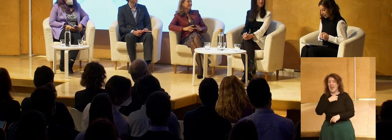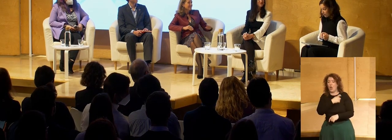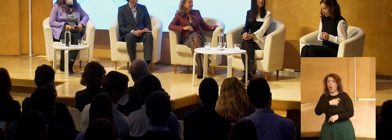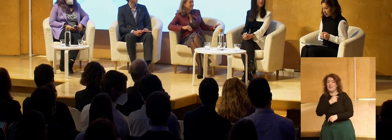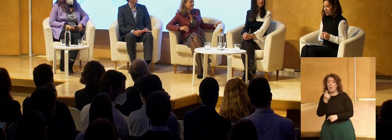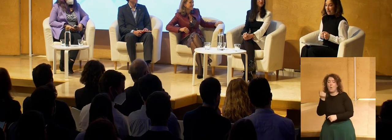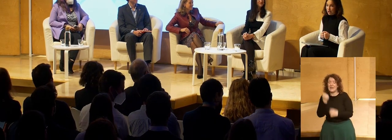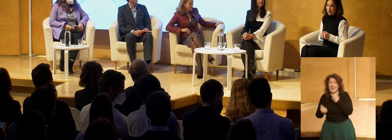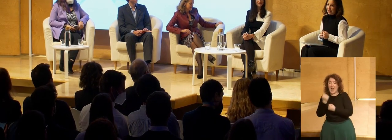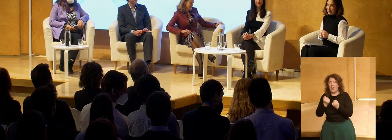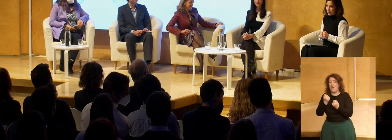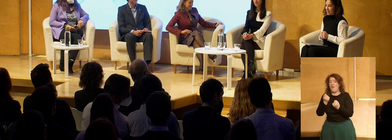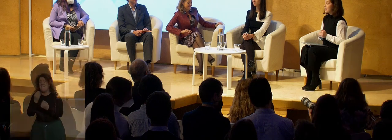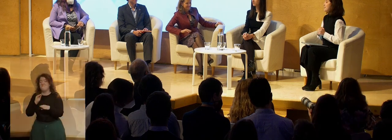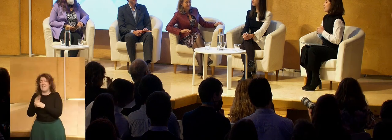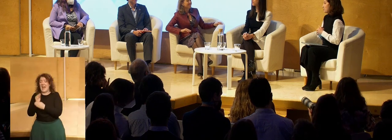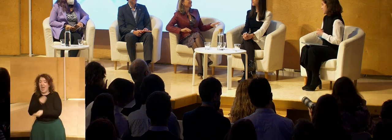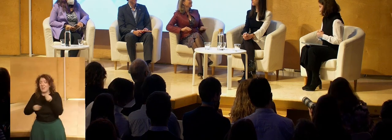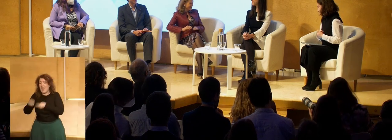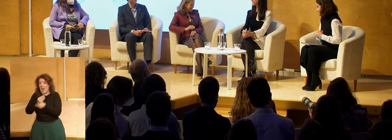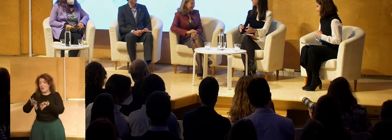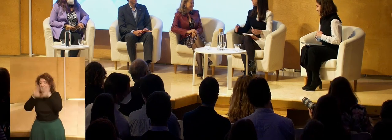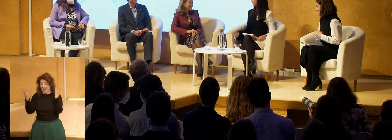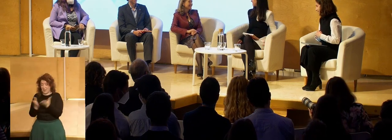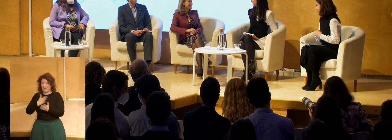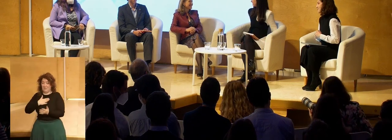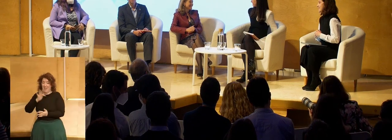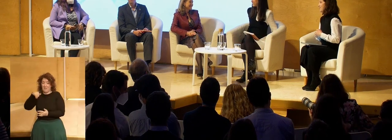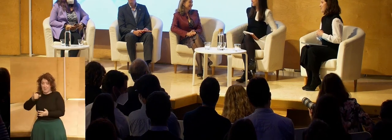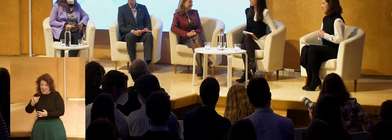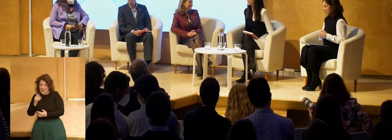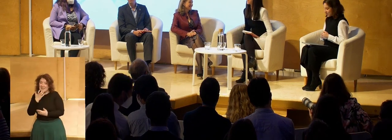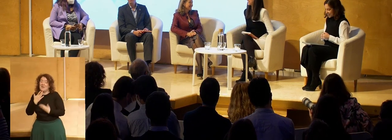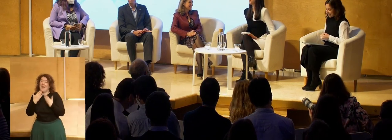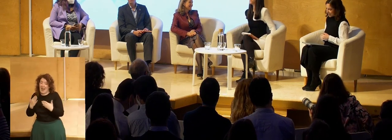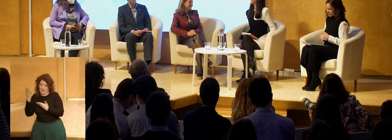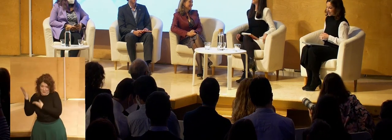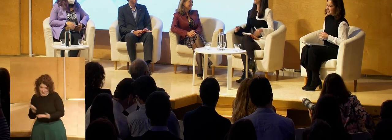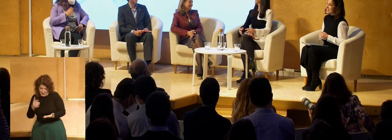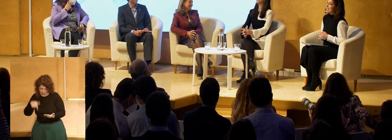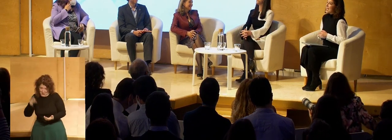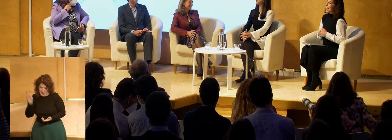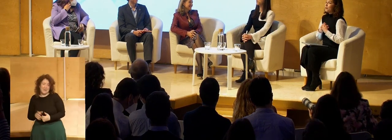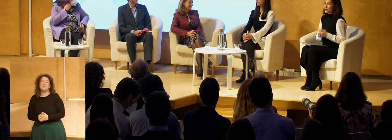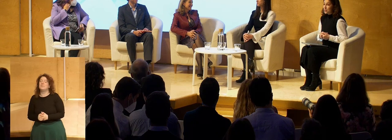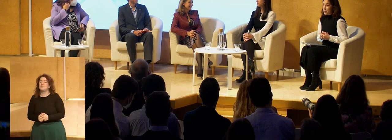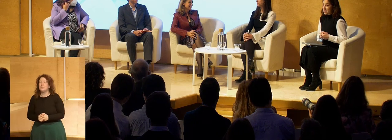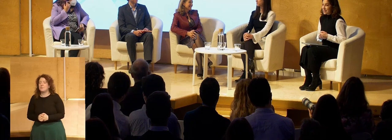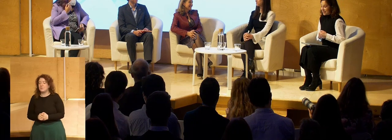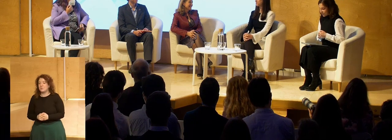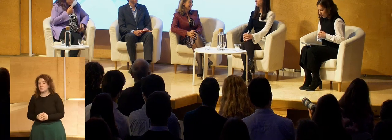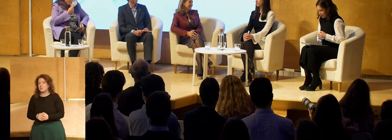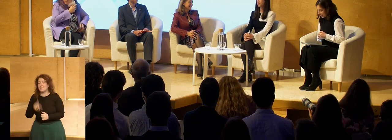Monetario y Financiero Internacional del FMI. Muchísimas gracias, vicepresidenta, por estar hoy con nosotros y nosotras. Y nuestros